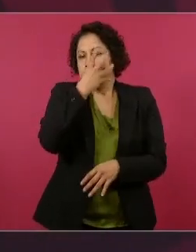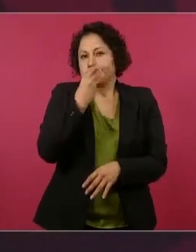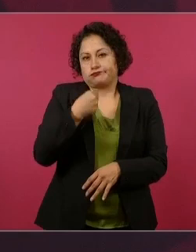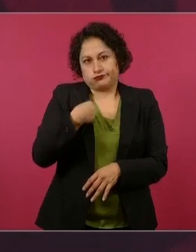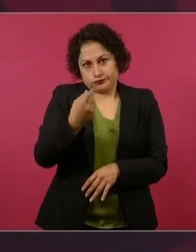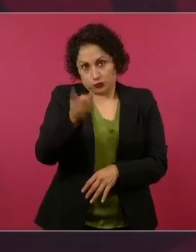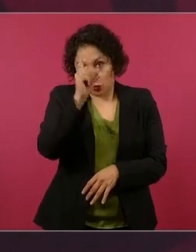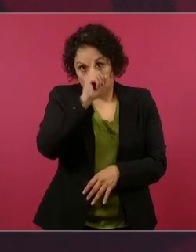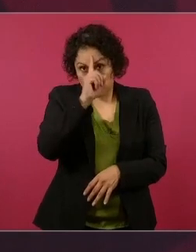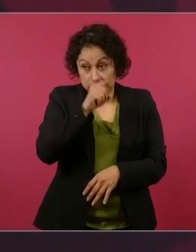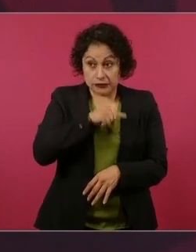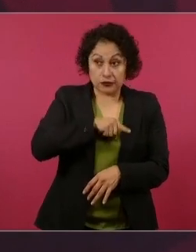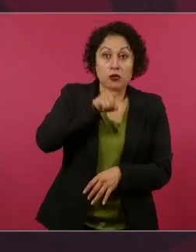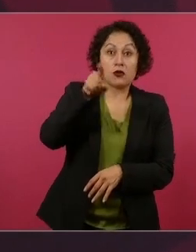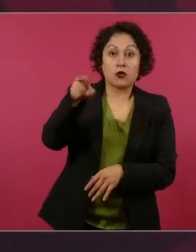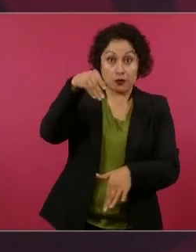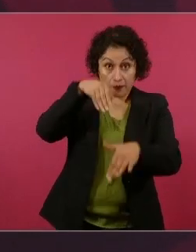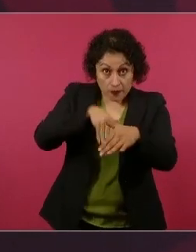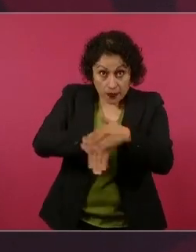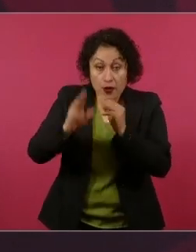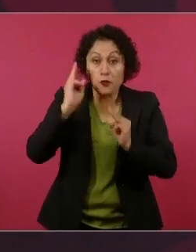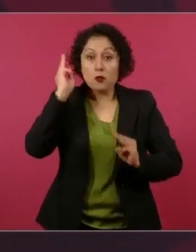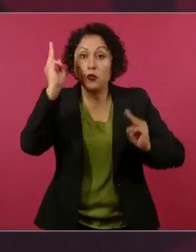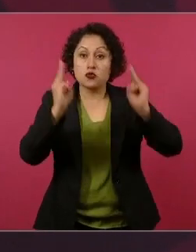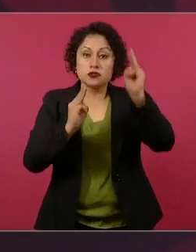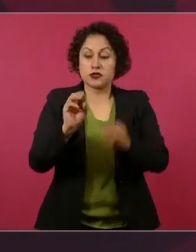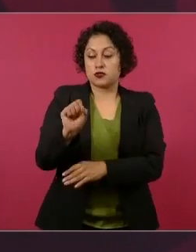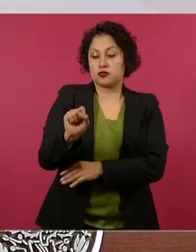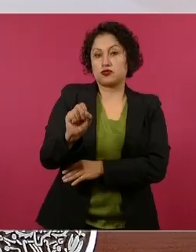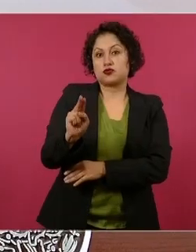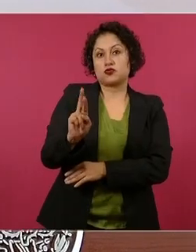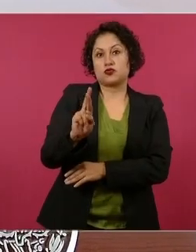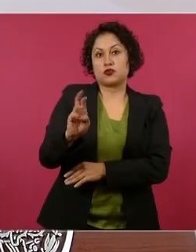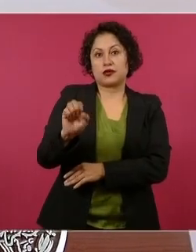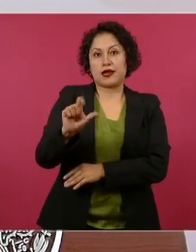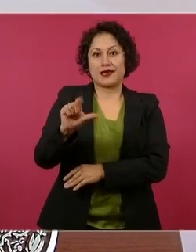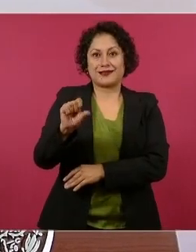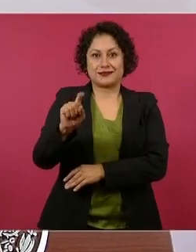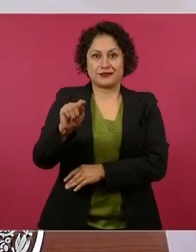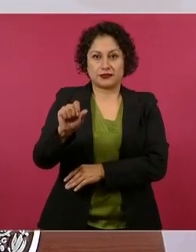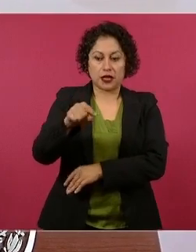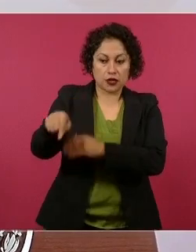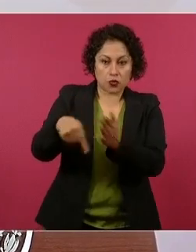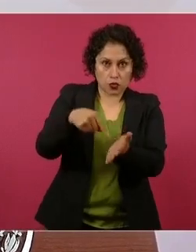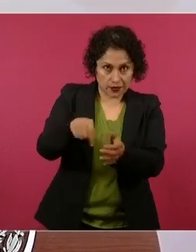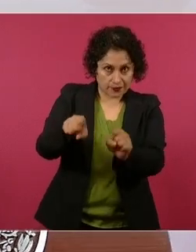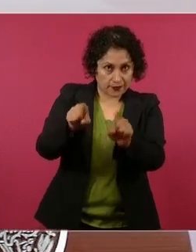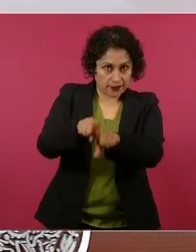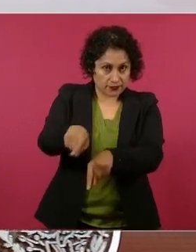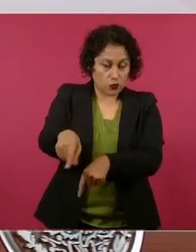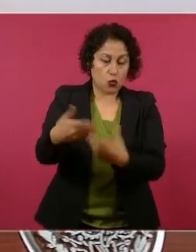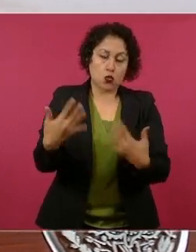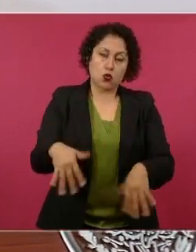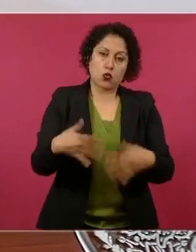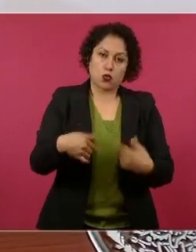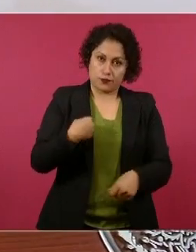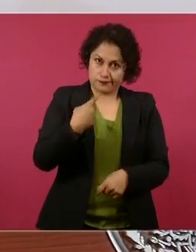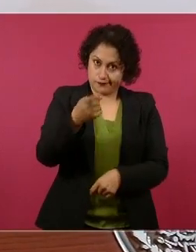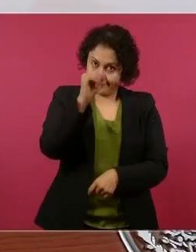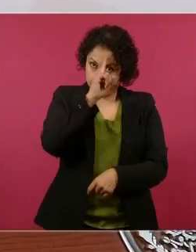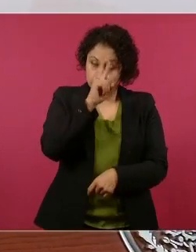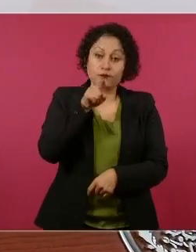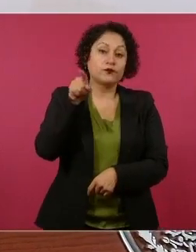vayan al Museo Surrealista de Xilitla. Bueno, pues de ahí es Rosa